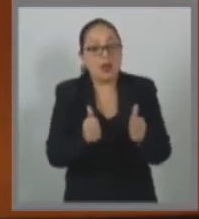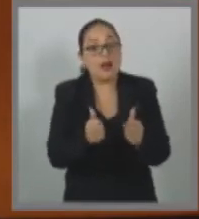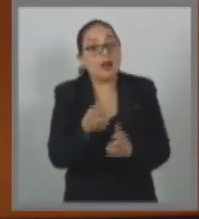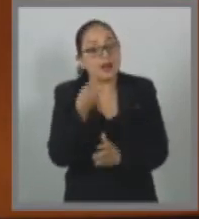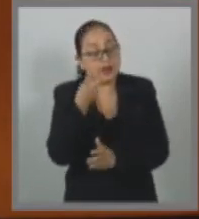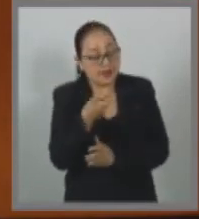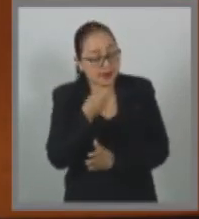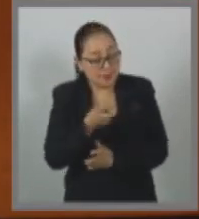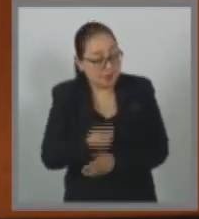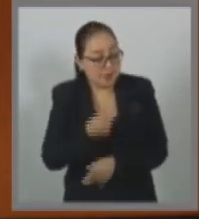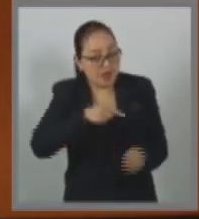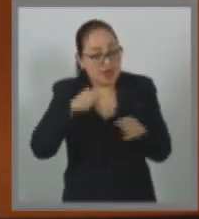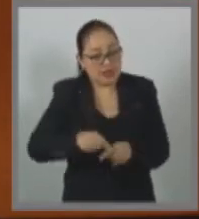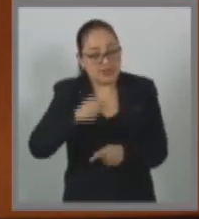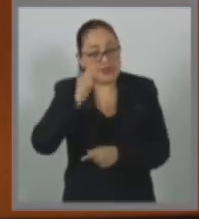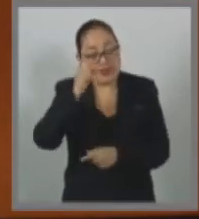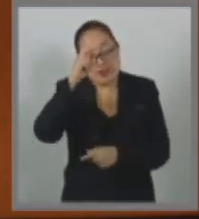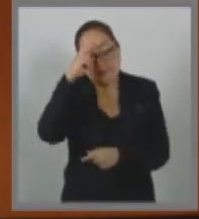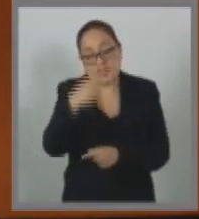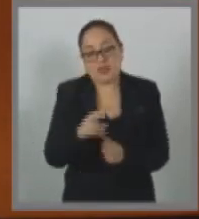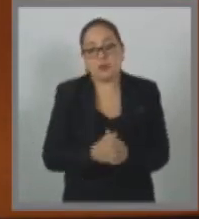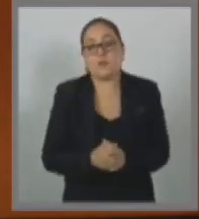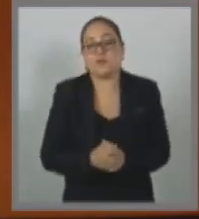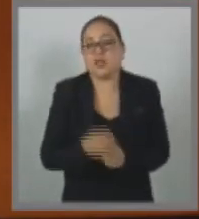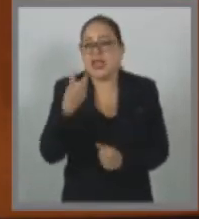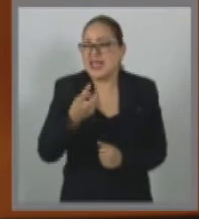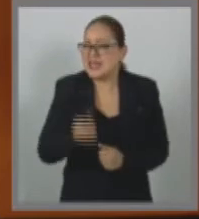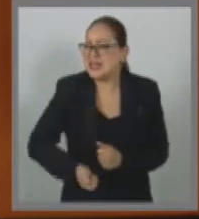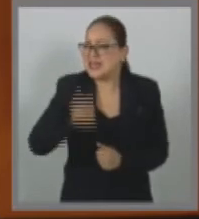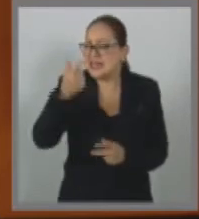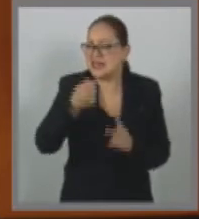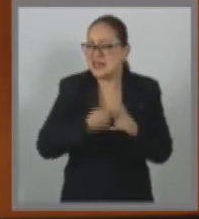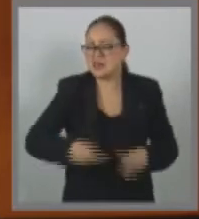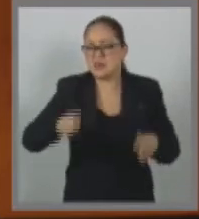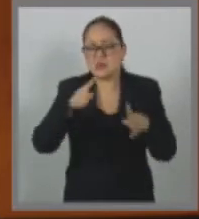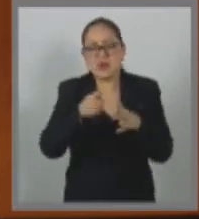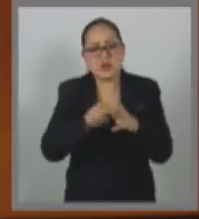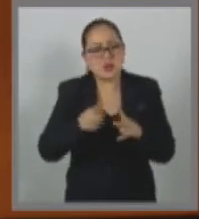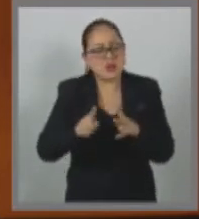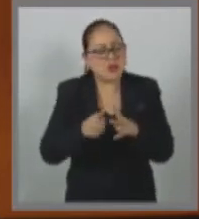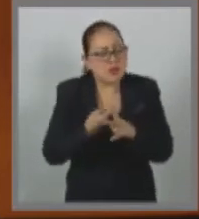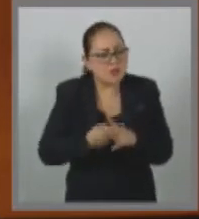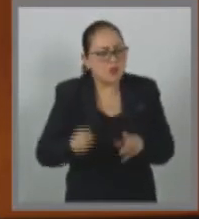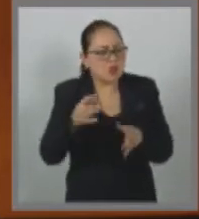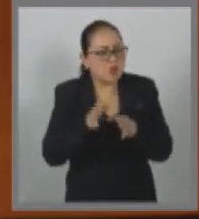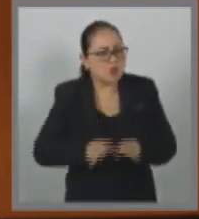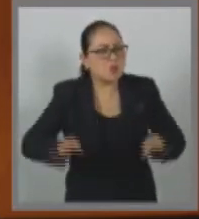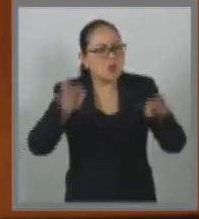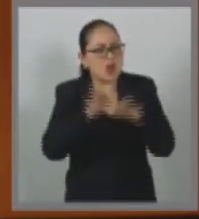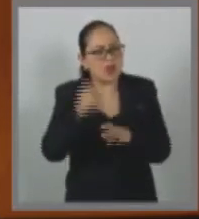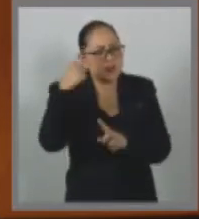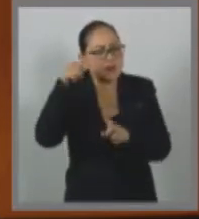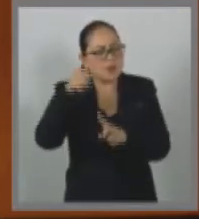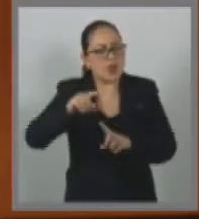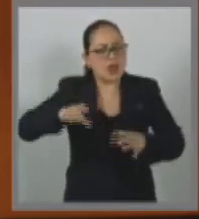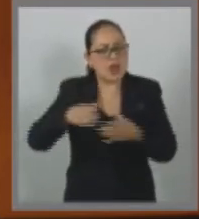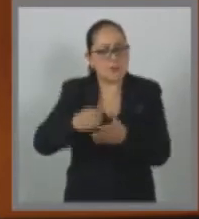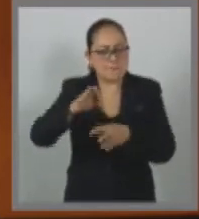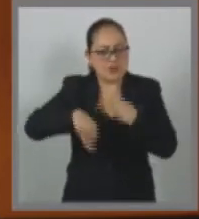Todo ello es posible porque el IMSS es punta de lanza en innovación y tecnología al alcance de todos nuestros